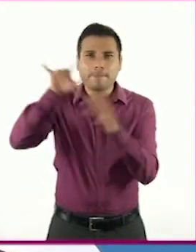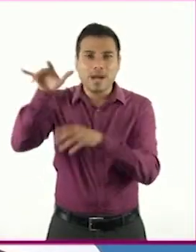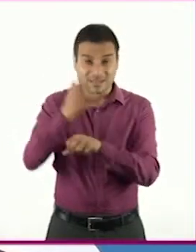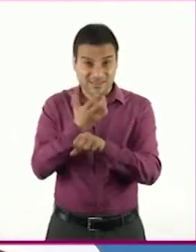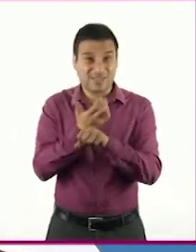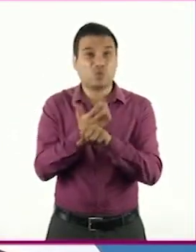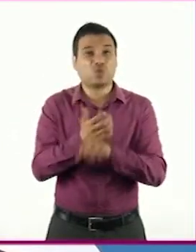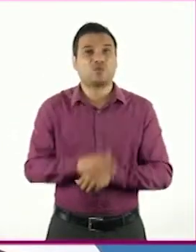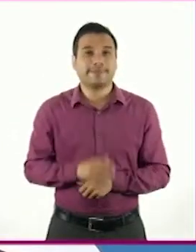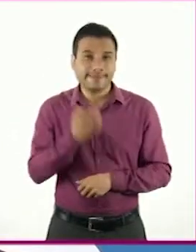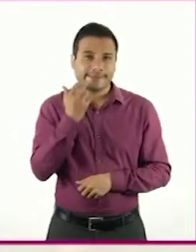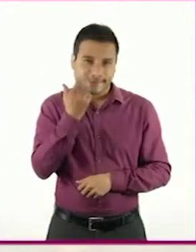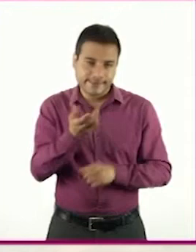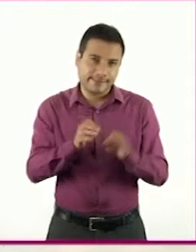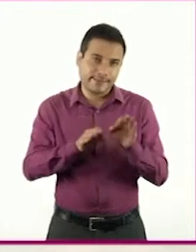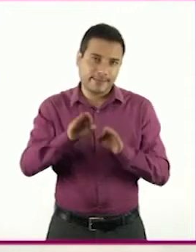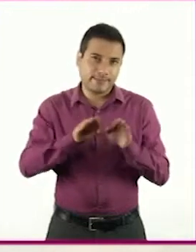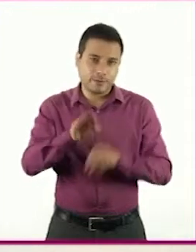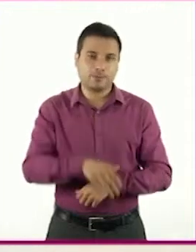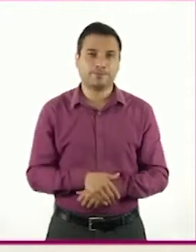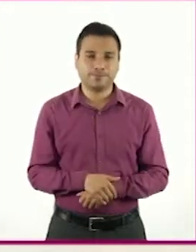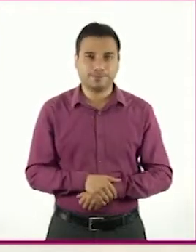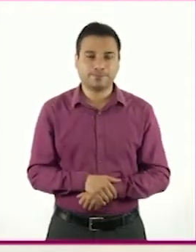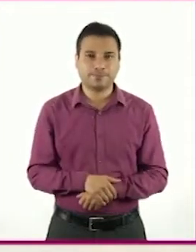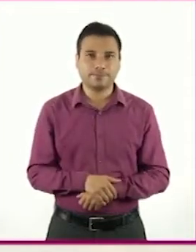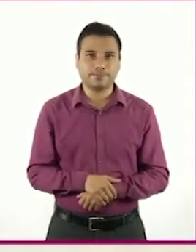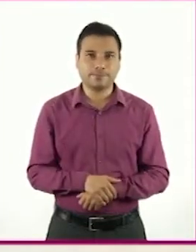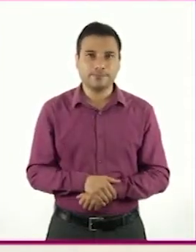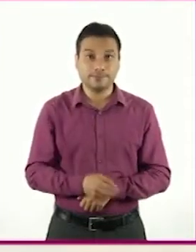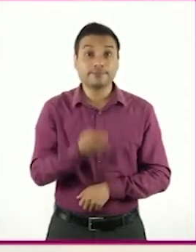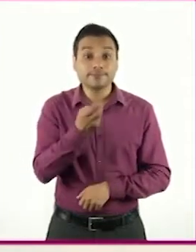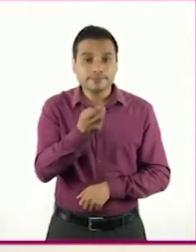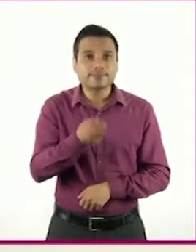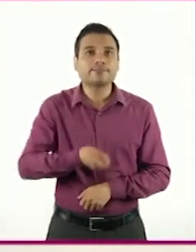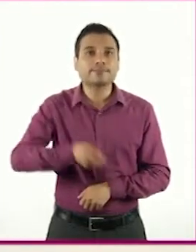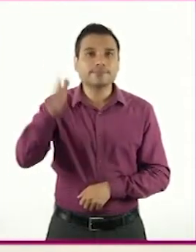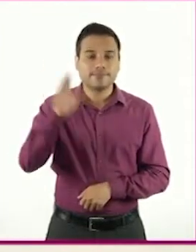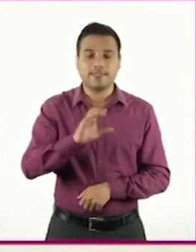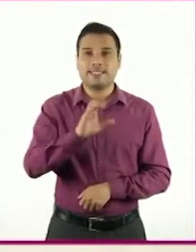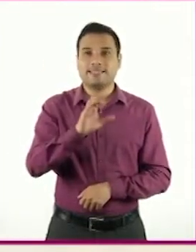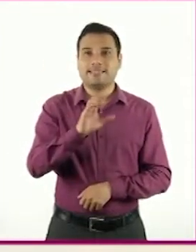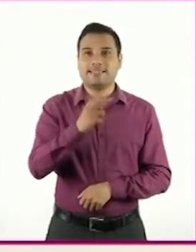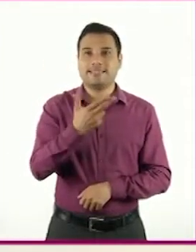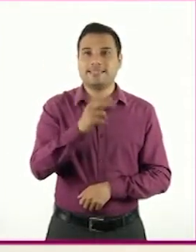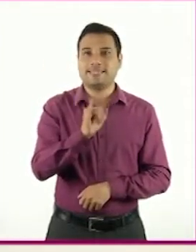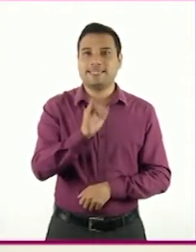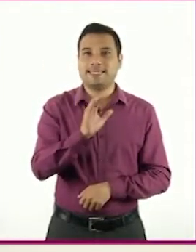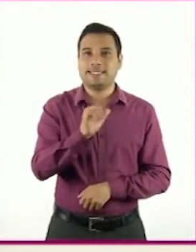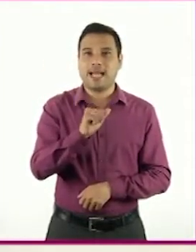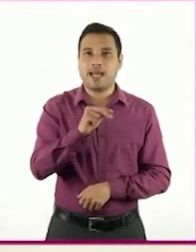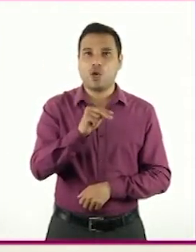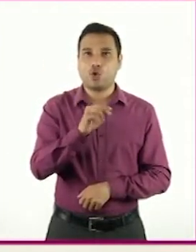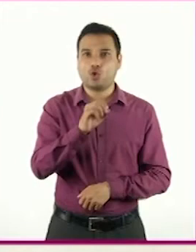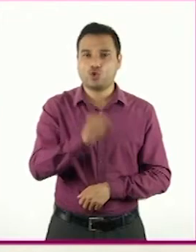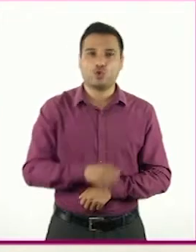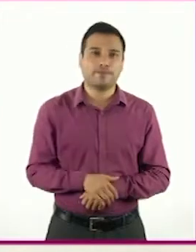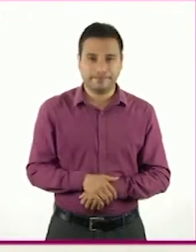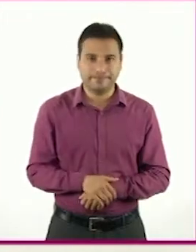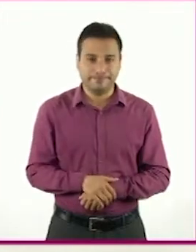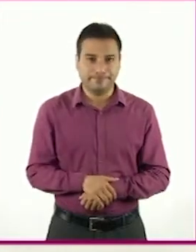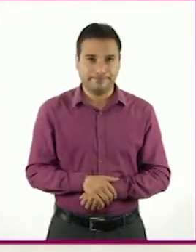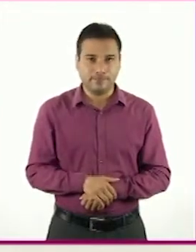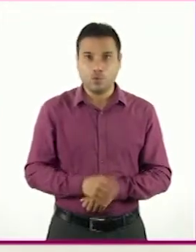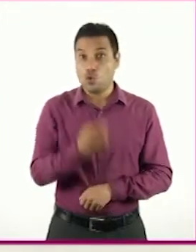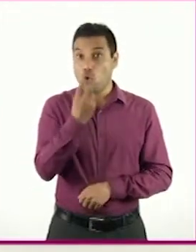de mejores oportunidades. A estas personas se les conoce como chicanos, hijos de la migración y de la mezcla de